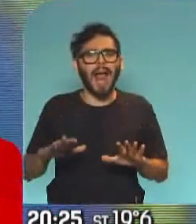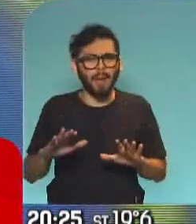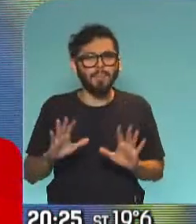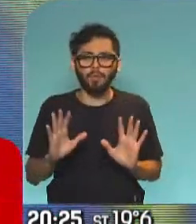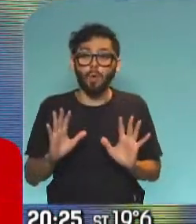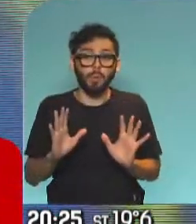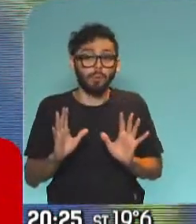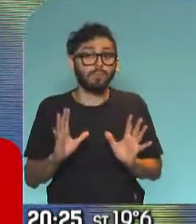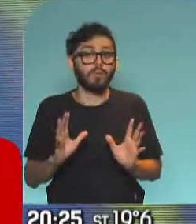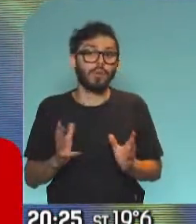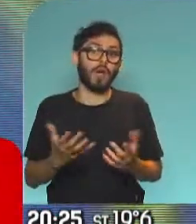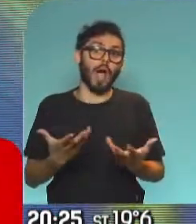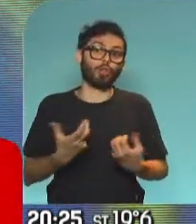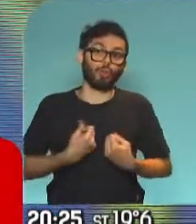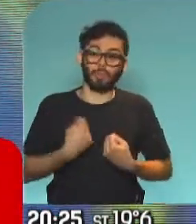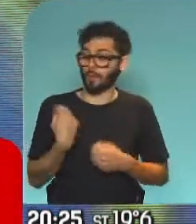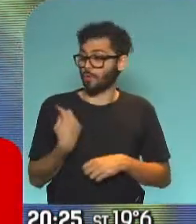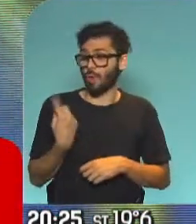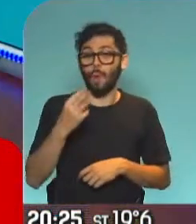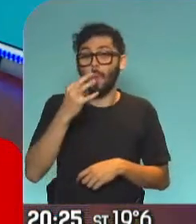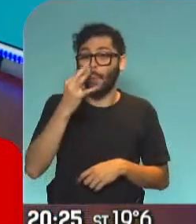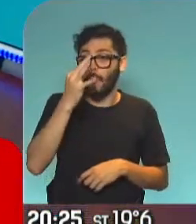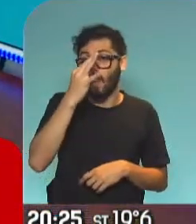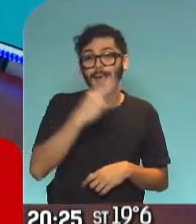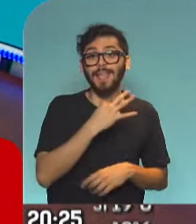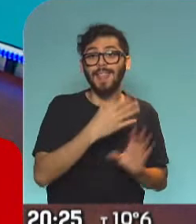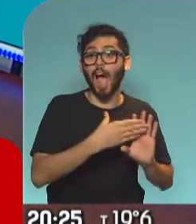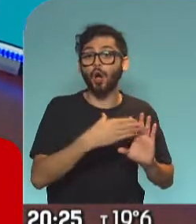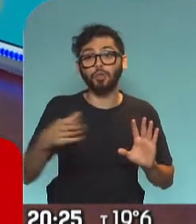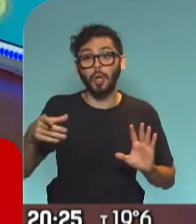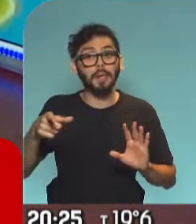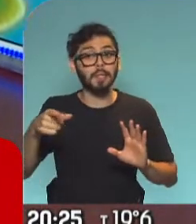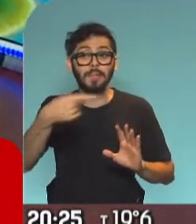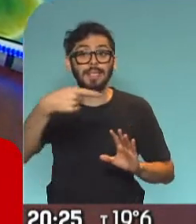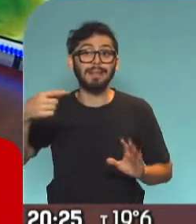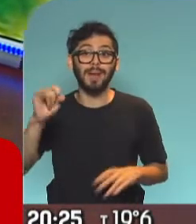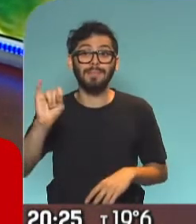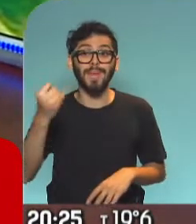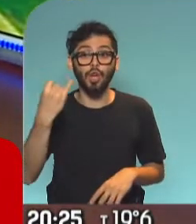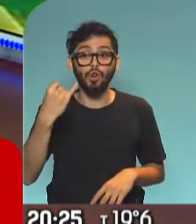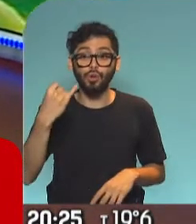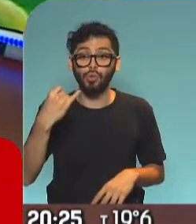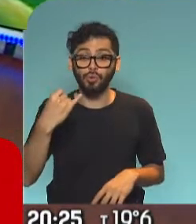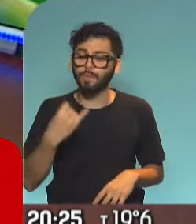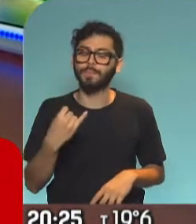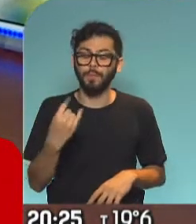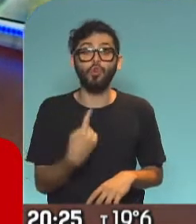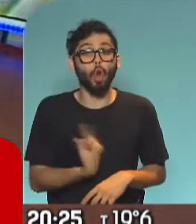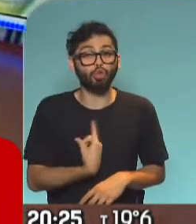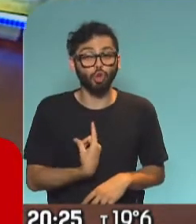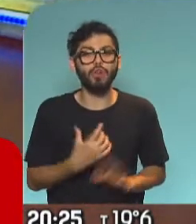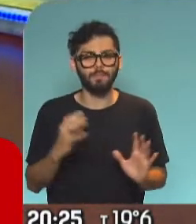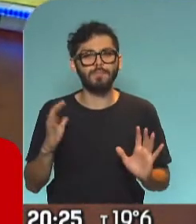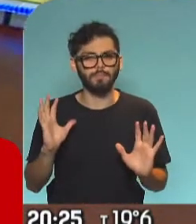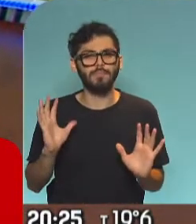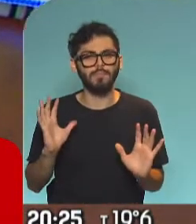obligatorio, que desde el 20 de agosto estamos en la mejor semana, doctor, en cuanto a lo que tiene que ver con porcentajes de contagios. Nosotros sí. Nosotros, hablamos